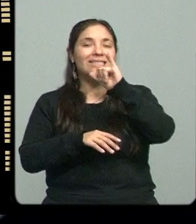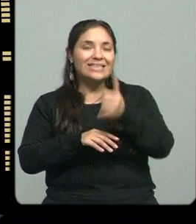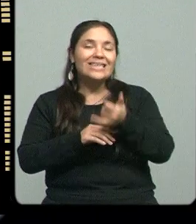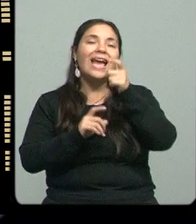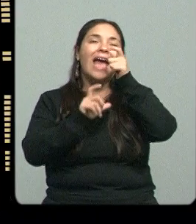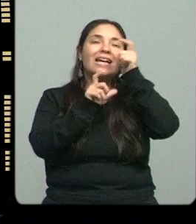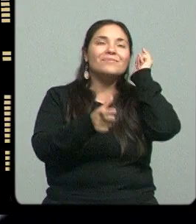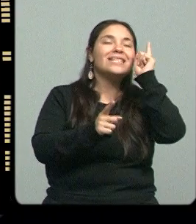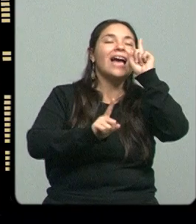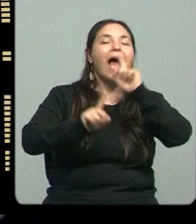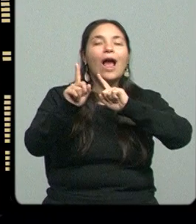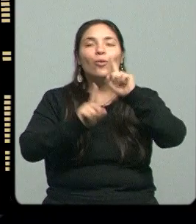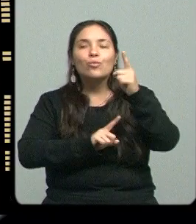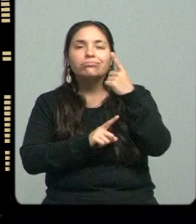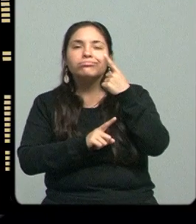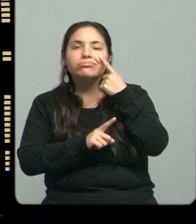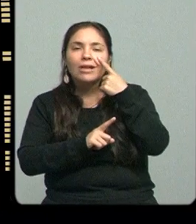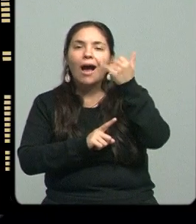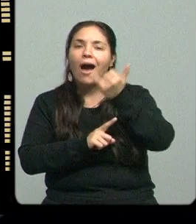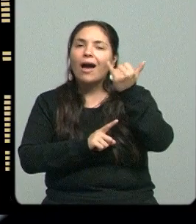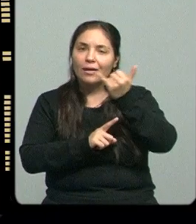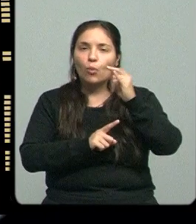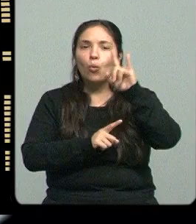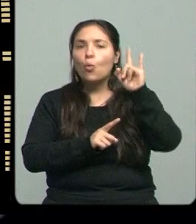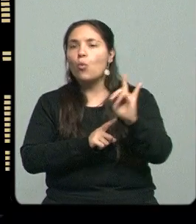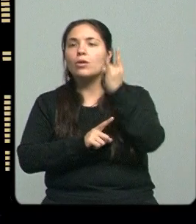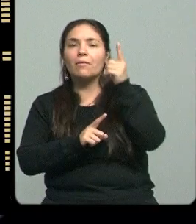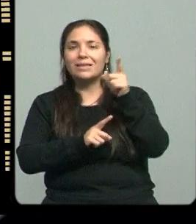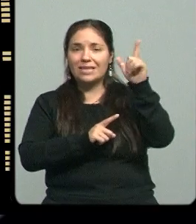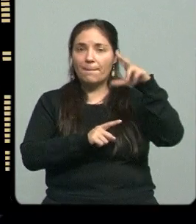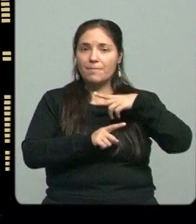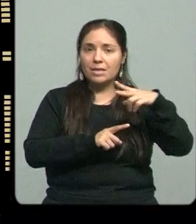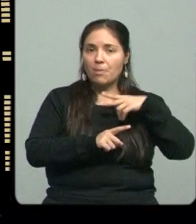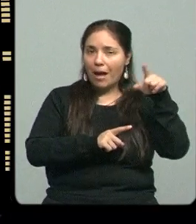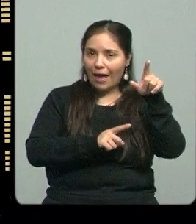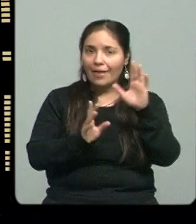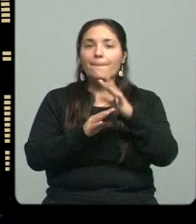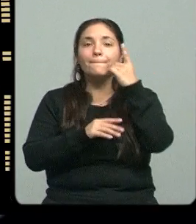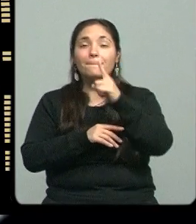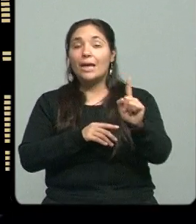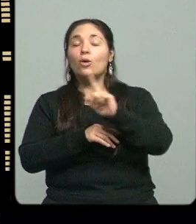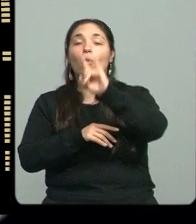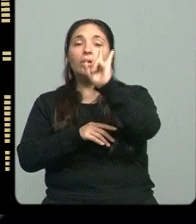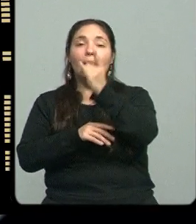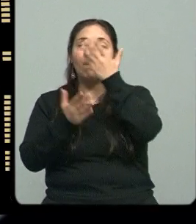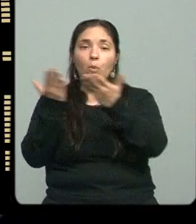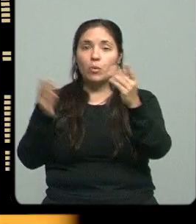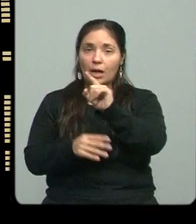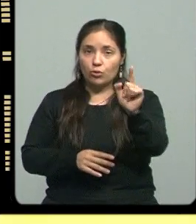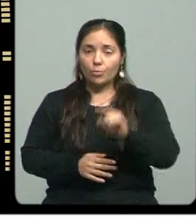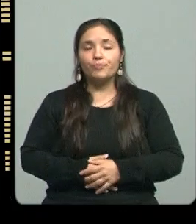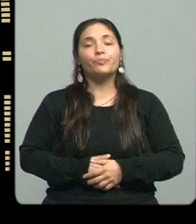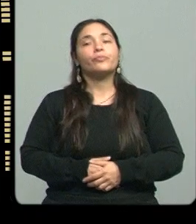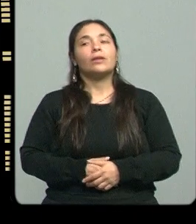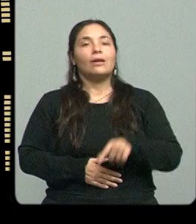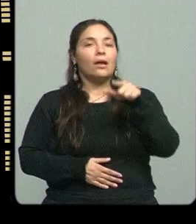experiencias en el ámbito de universidades privadas, pero no de universidades públicas. O sea que más allá de que